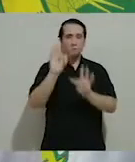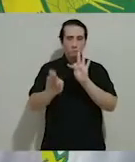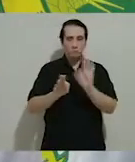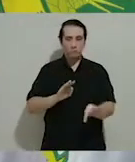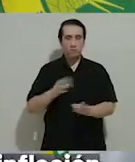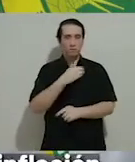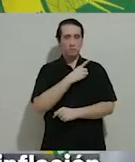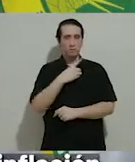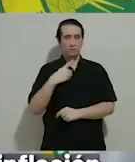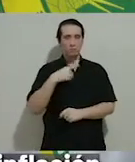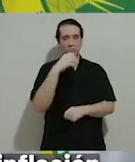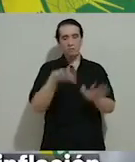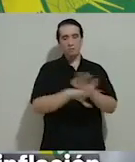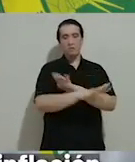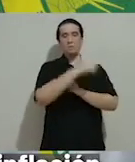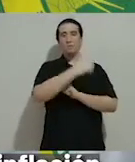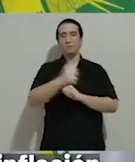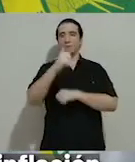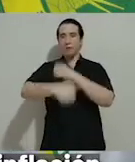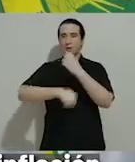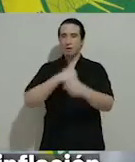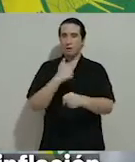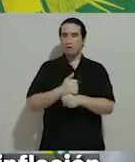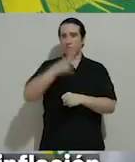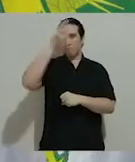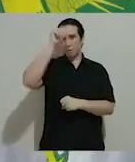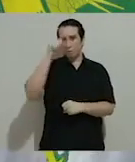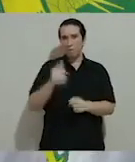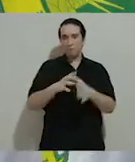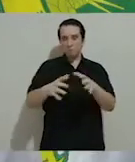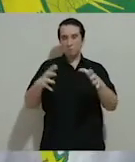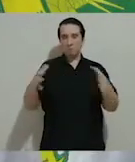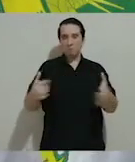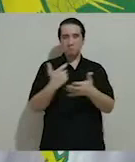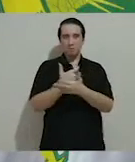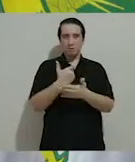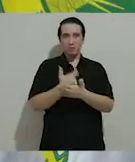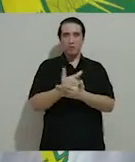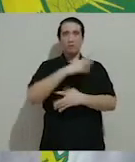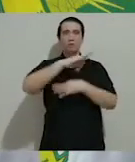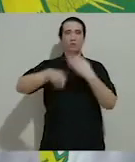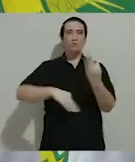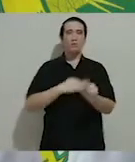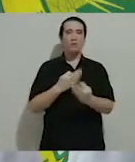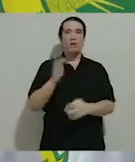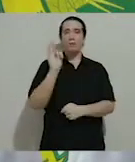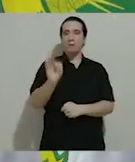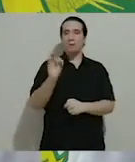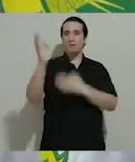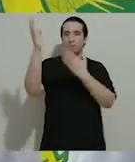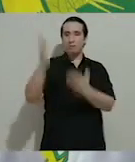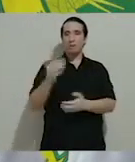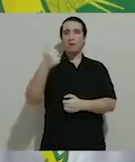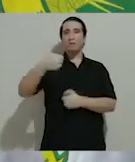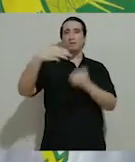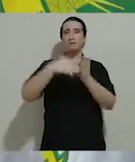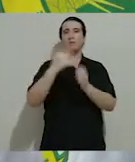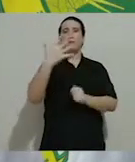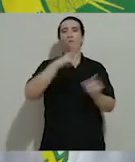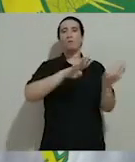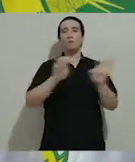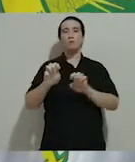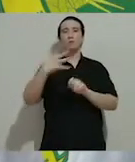trata de una deuda que varía cada año de acuerdo con las tasas de inflación y que en su totalidad amenaza con llegar a 6.415